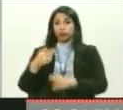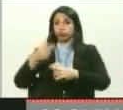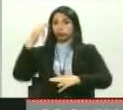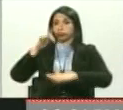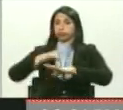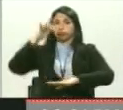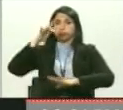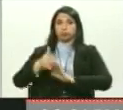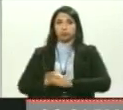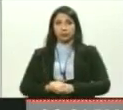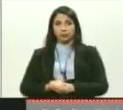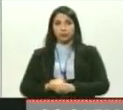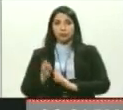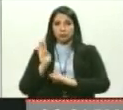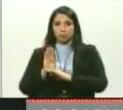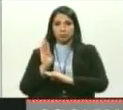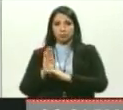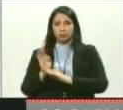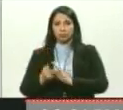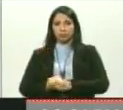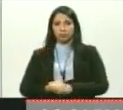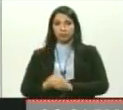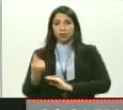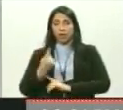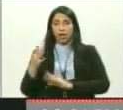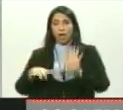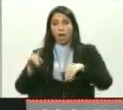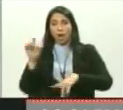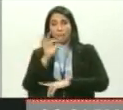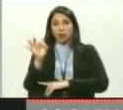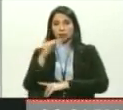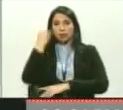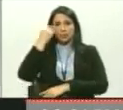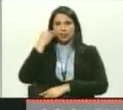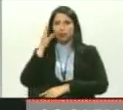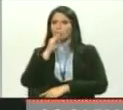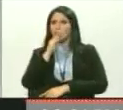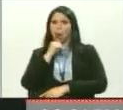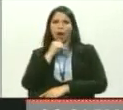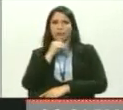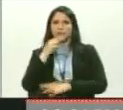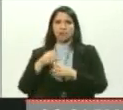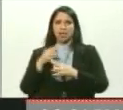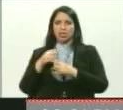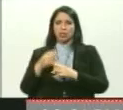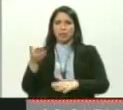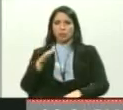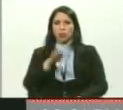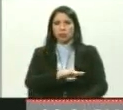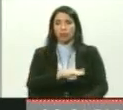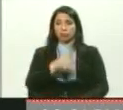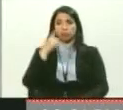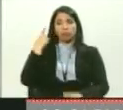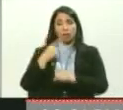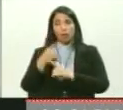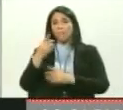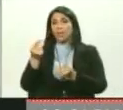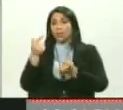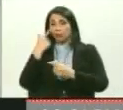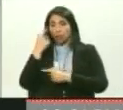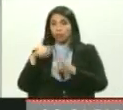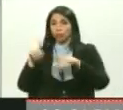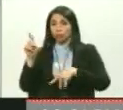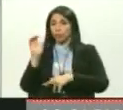alto riesgo y de cuidado. Y solo el 11% creen que no tiene riesgo mortal. Estar pendiente, pues, de ese